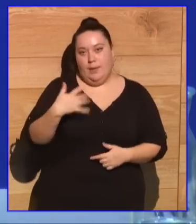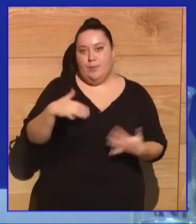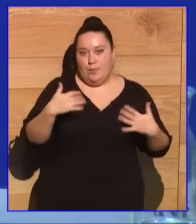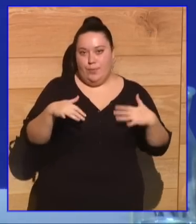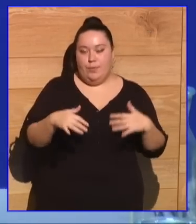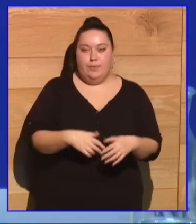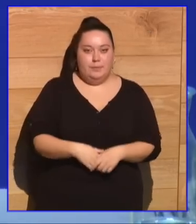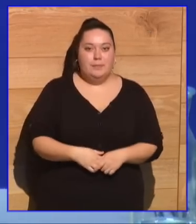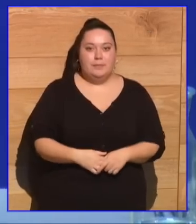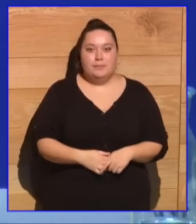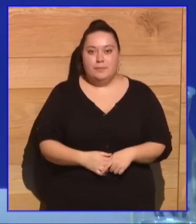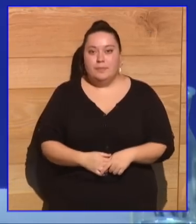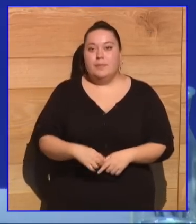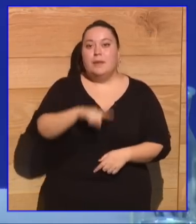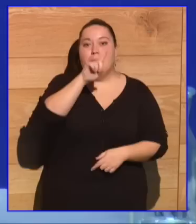lleno de barro hoy.